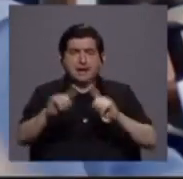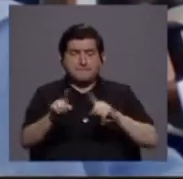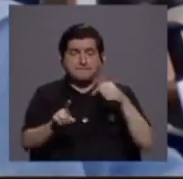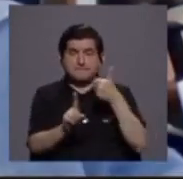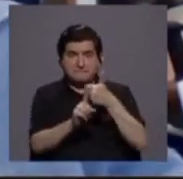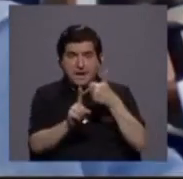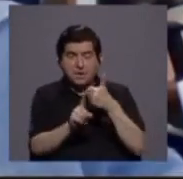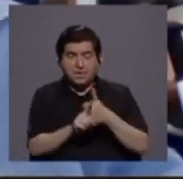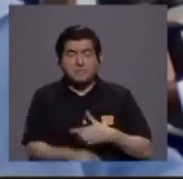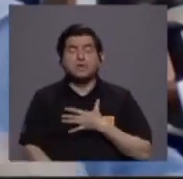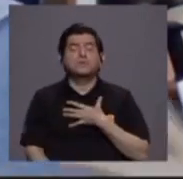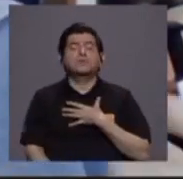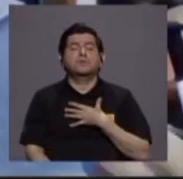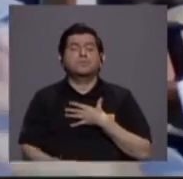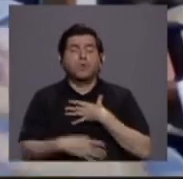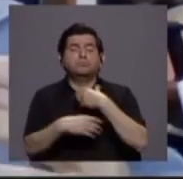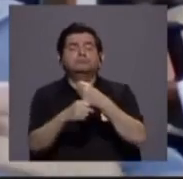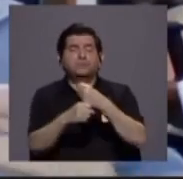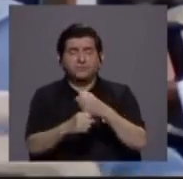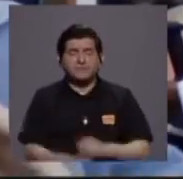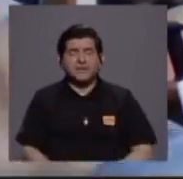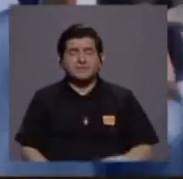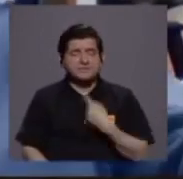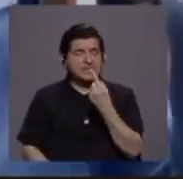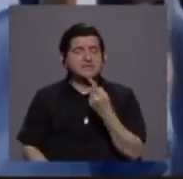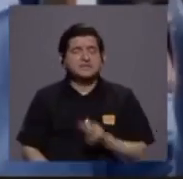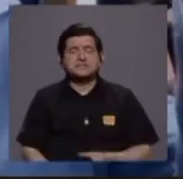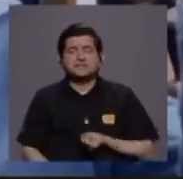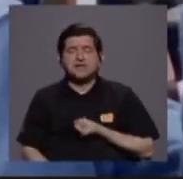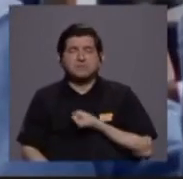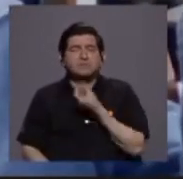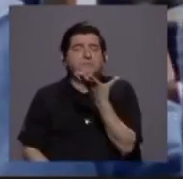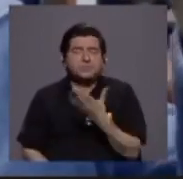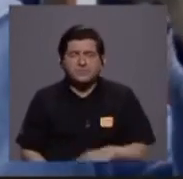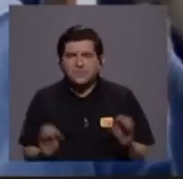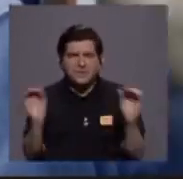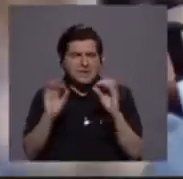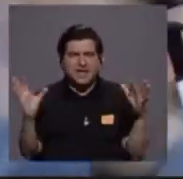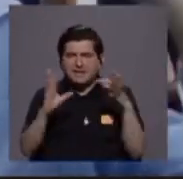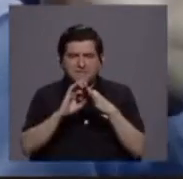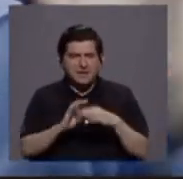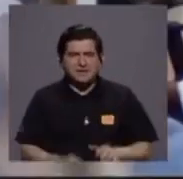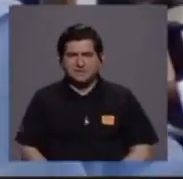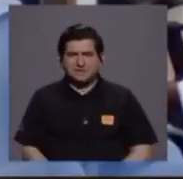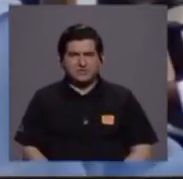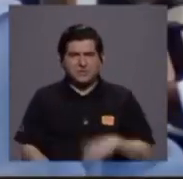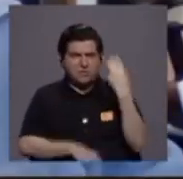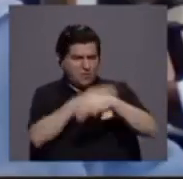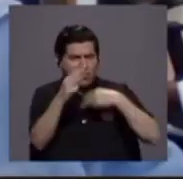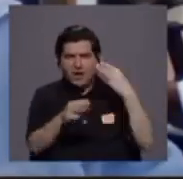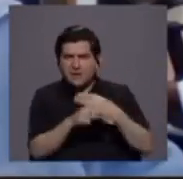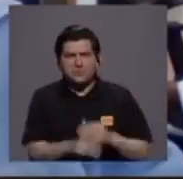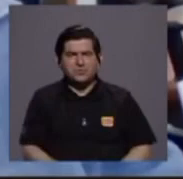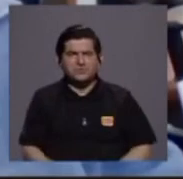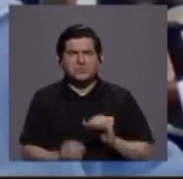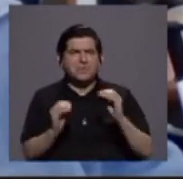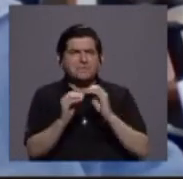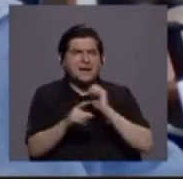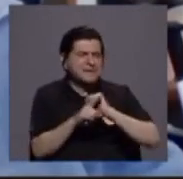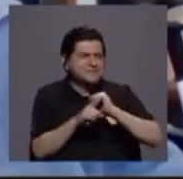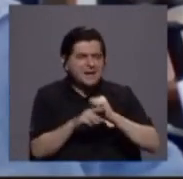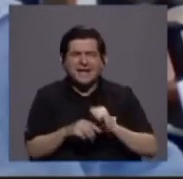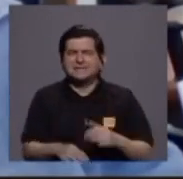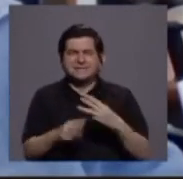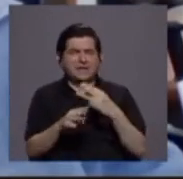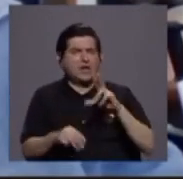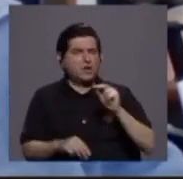Arrow confiesa de que eso es un ejercicio matemático, pero nada tiene que ver con este mundo. No nada tiene que ver con un análisis de economía,